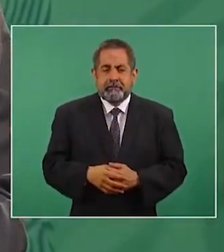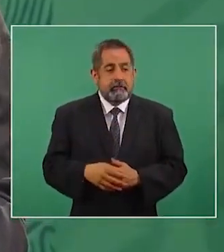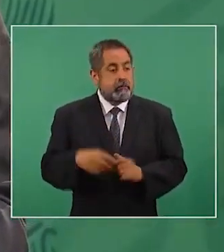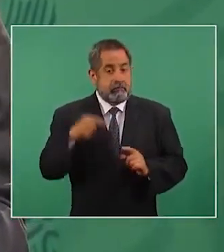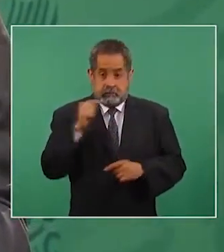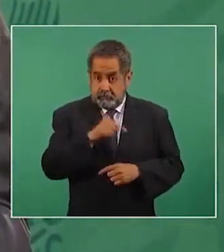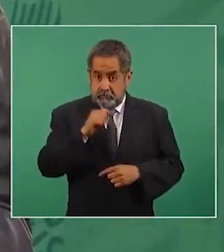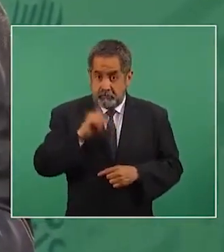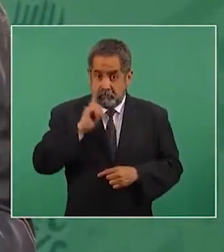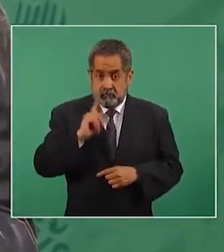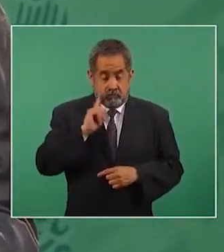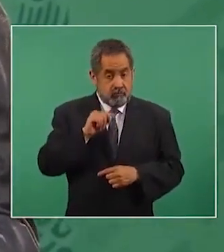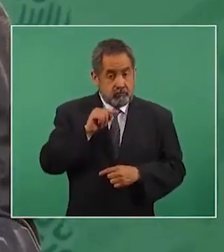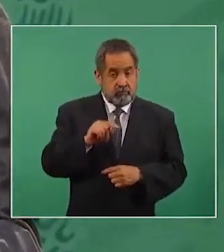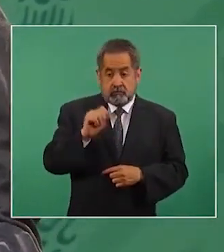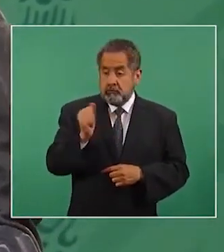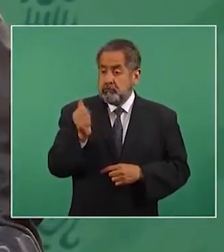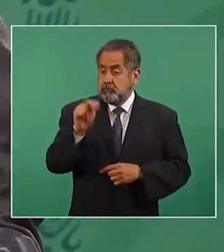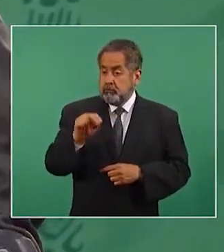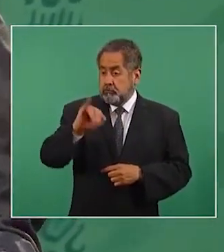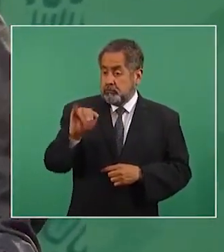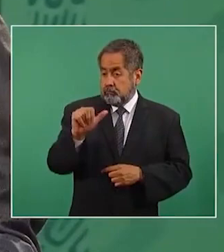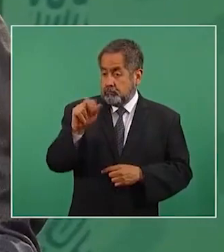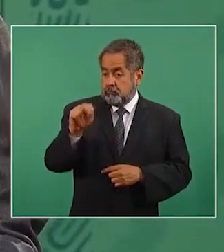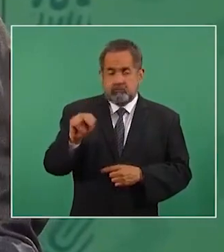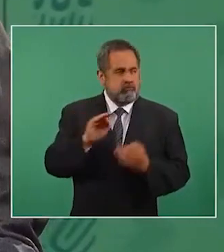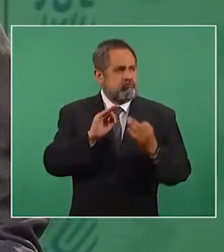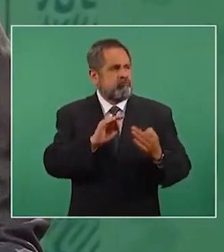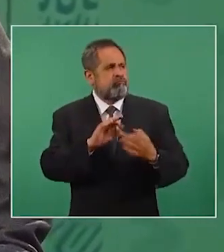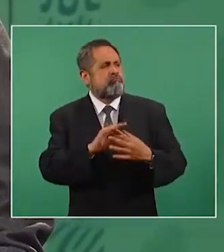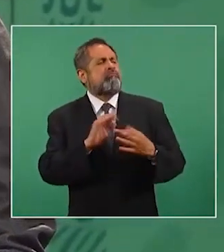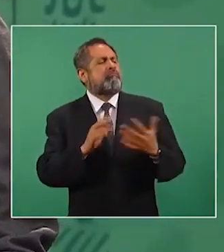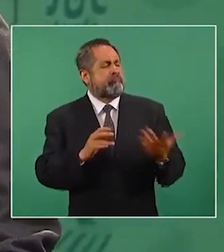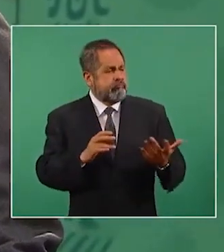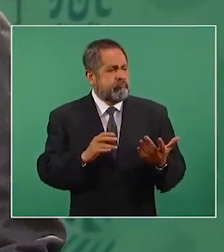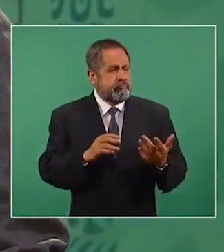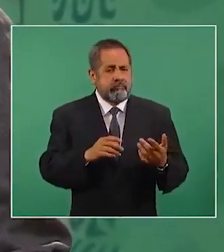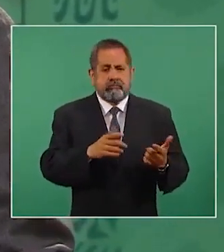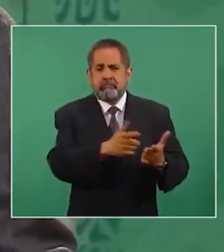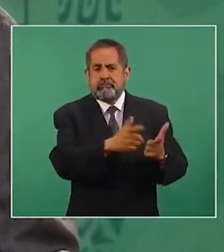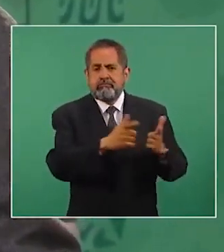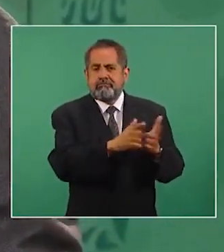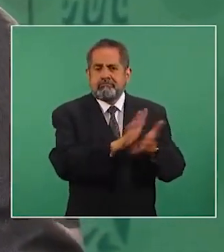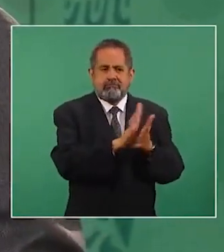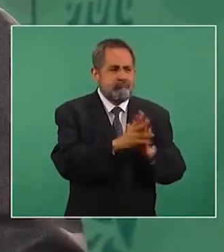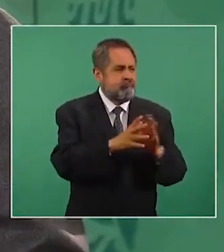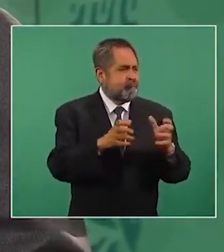enfrentó a grupos de intereses creados.